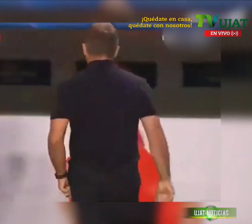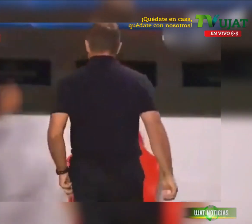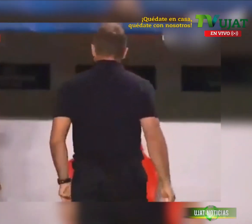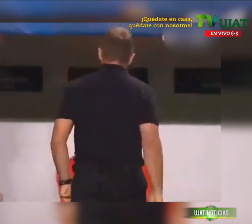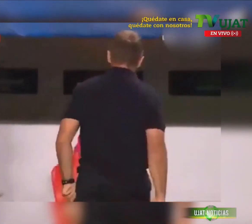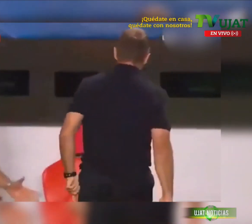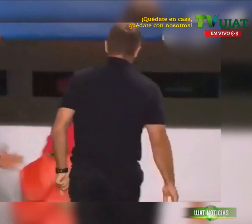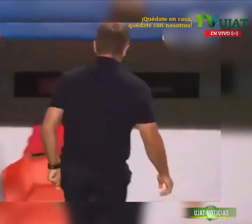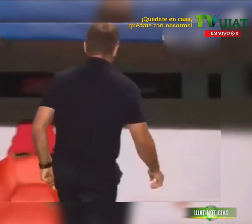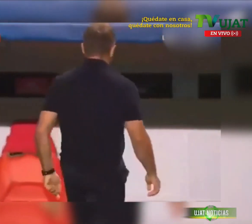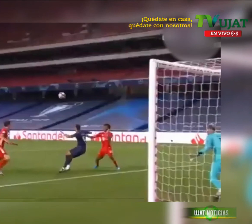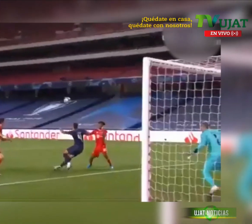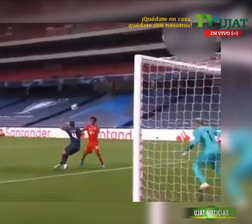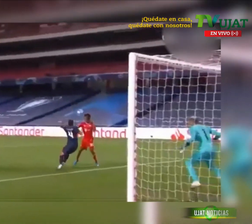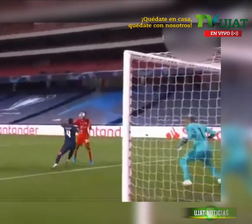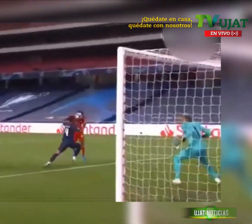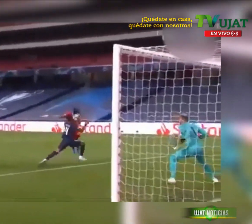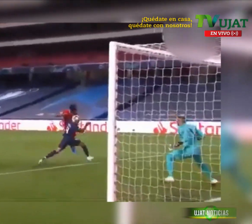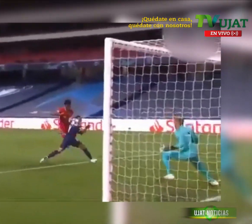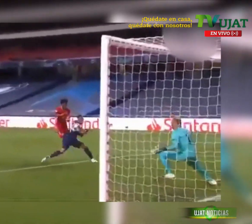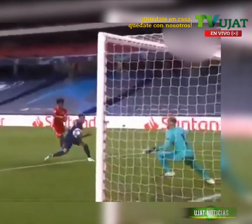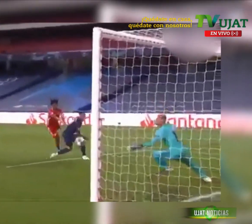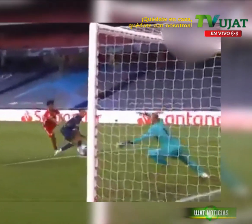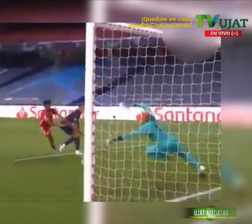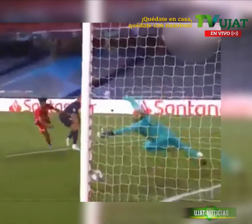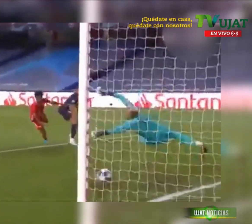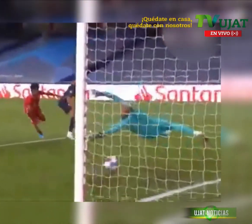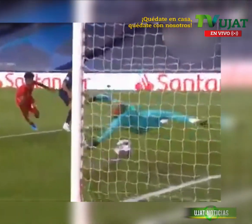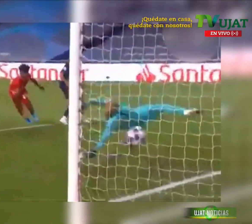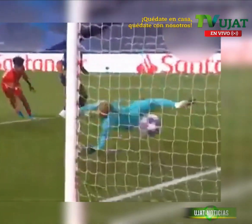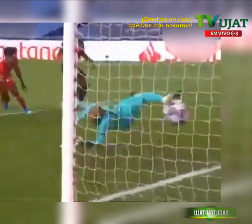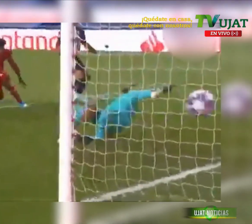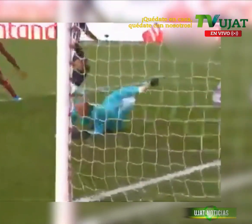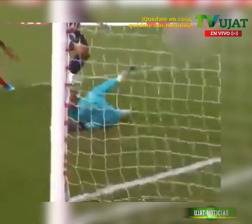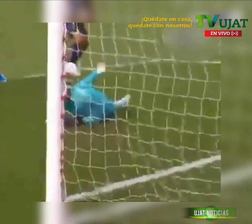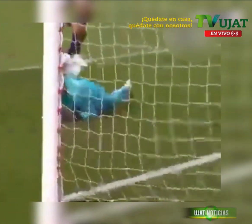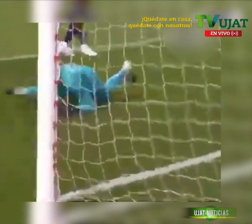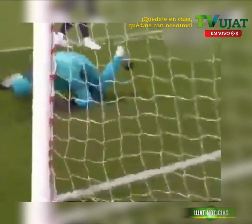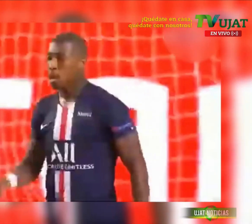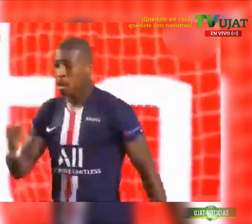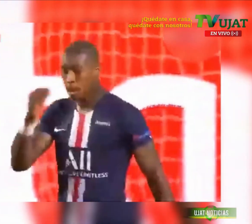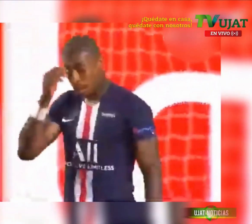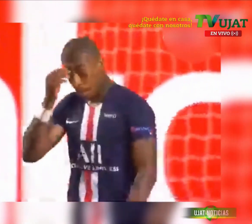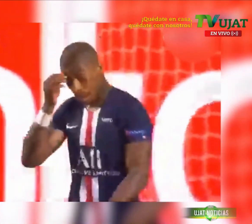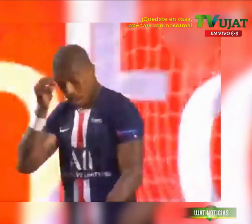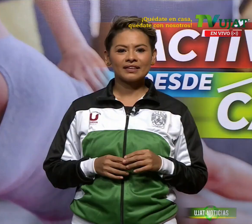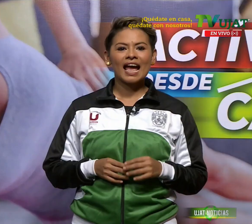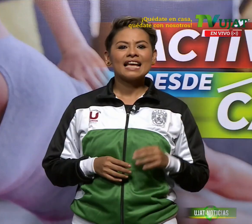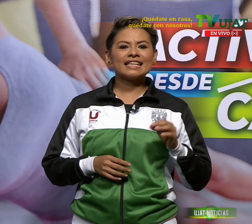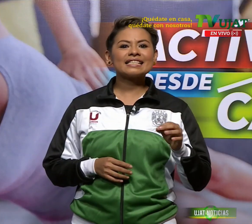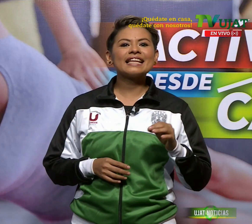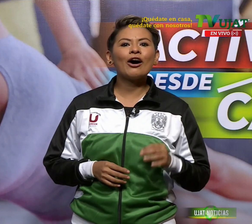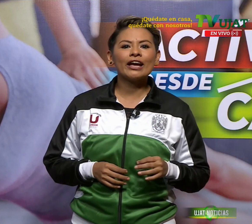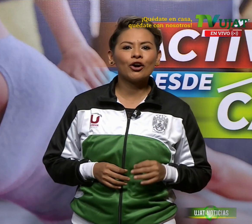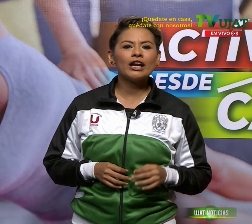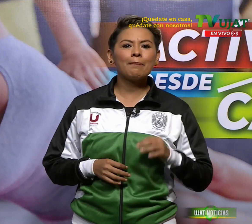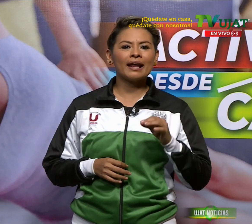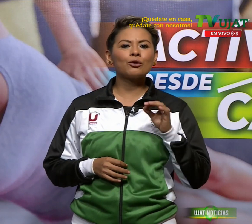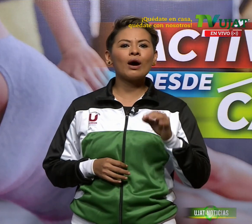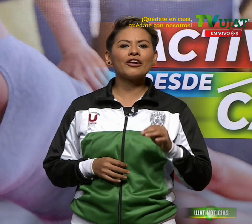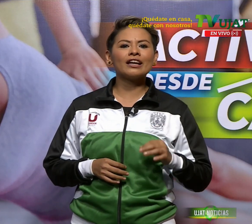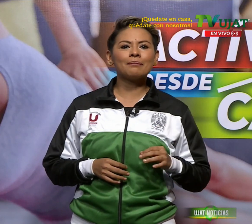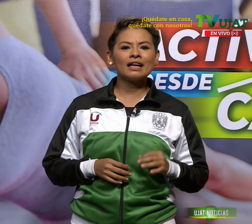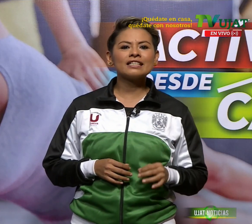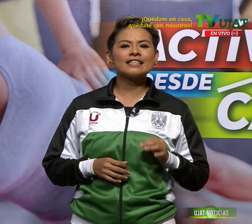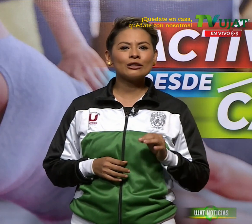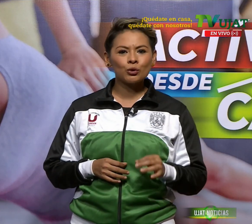zaga rival. Este le cayó a Joshua Kimmich, quien envió un servicio a segundo poste para que Kingsley Coman cerrara la pinza con autoridad. Sexta